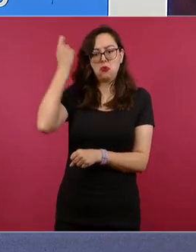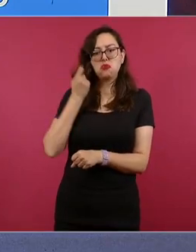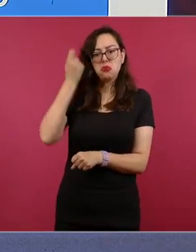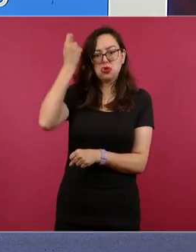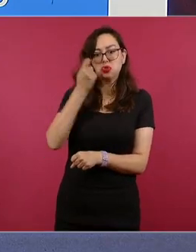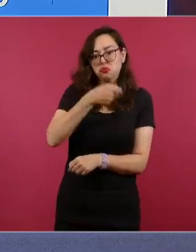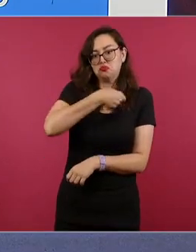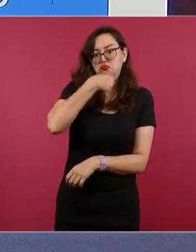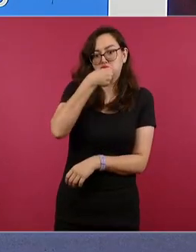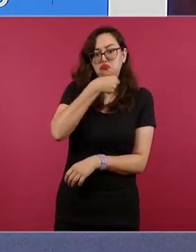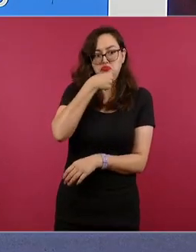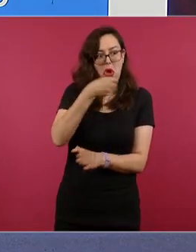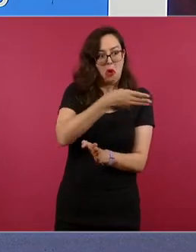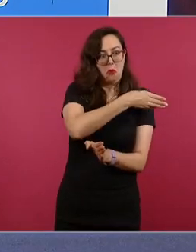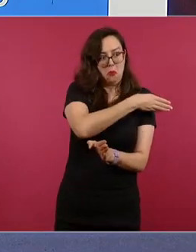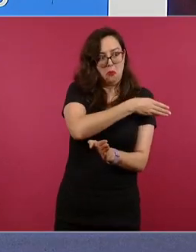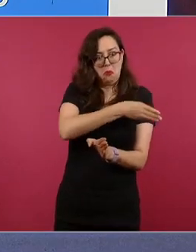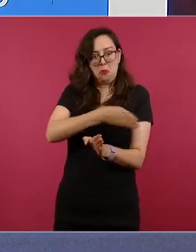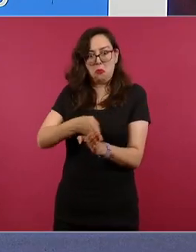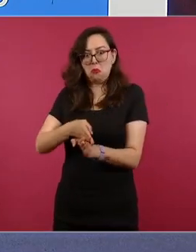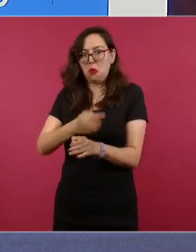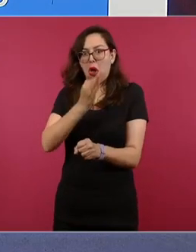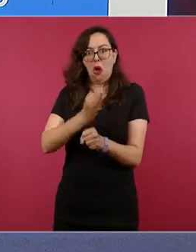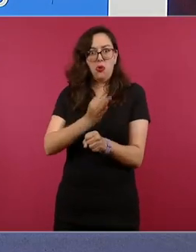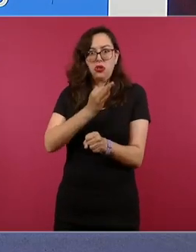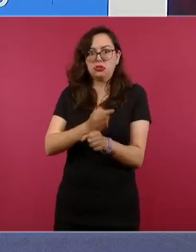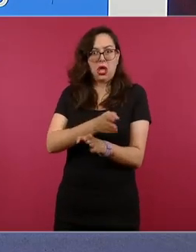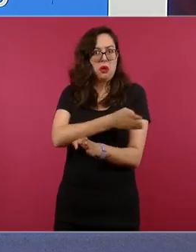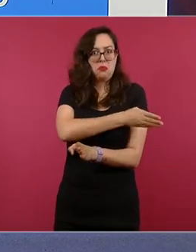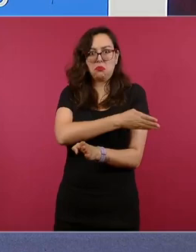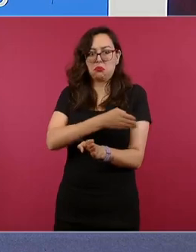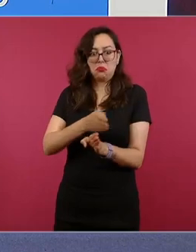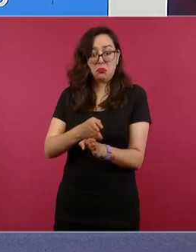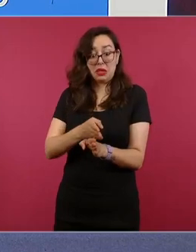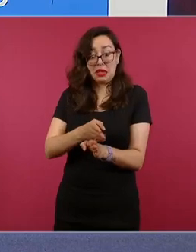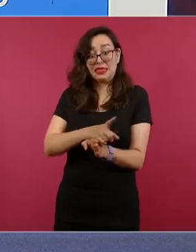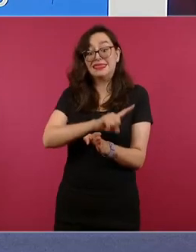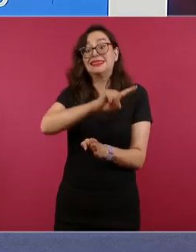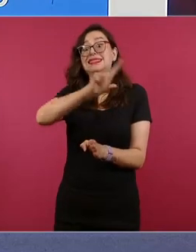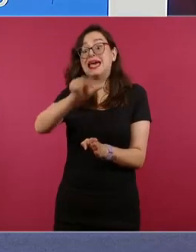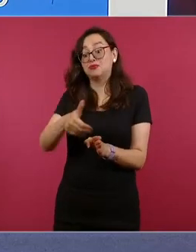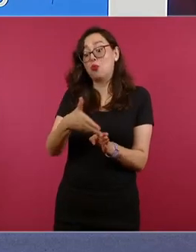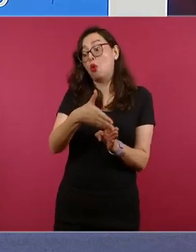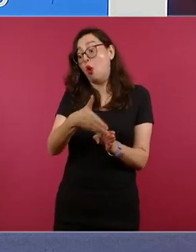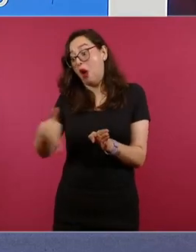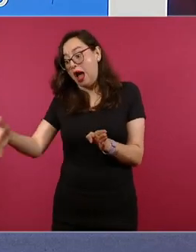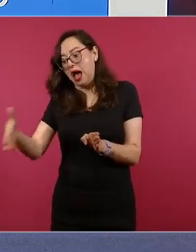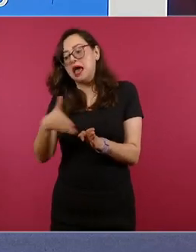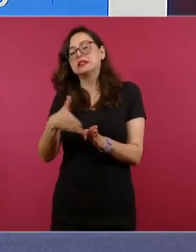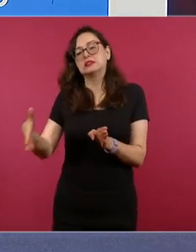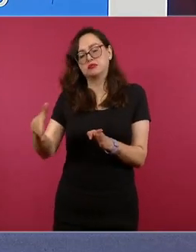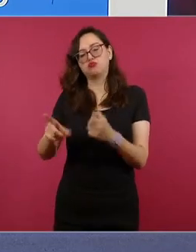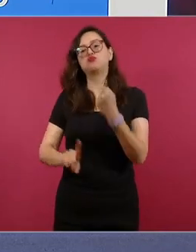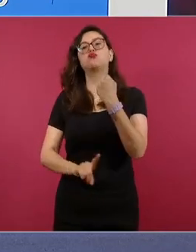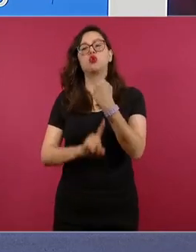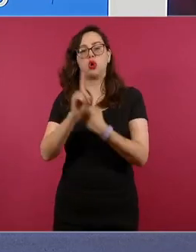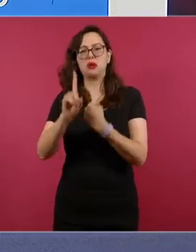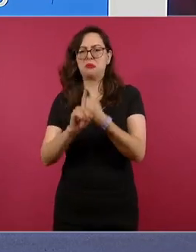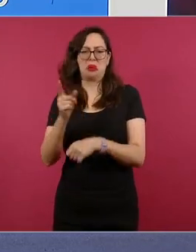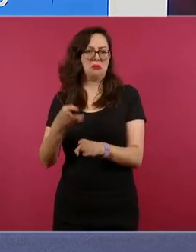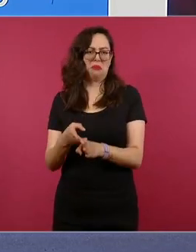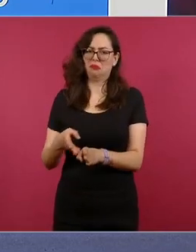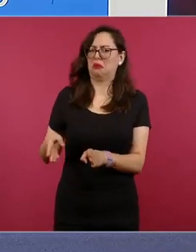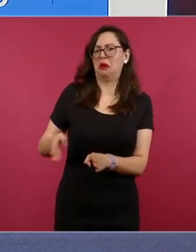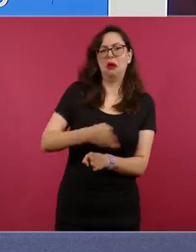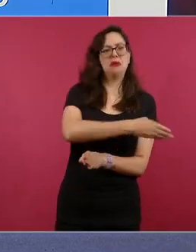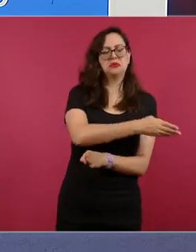Entonces, realmente la afectación viene a partir del 97 con esta reforma de Cedillo, porque a partir de